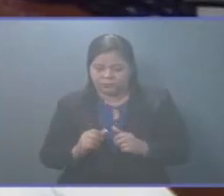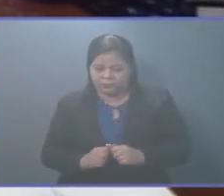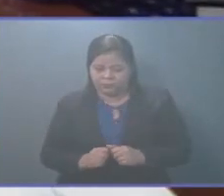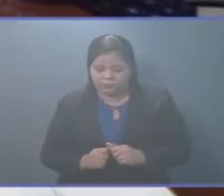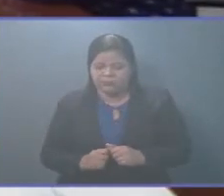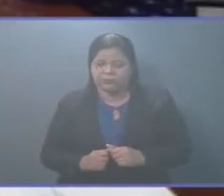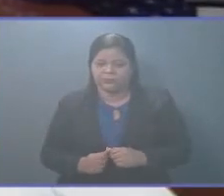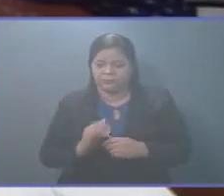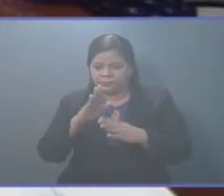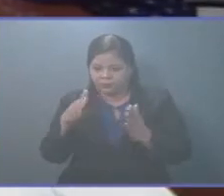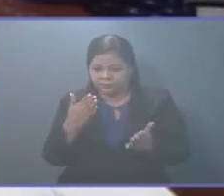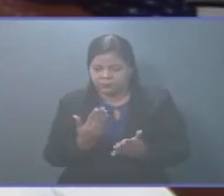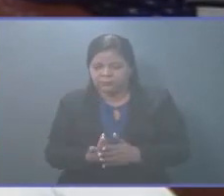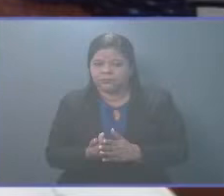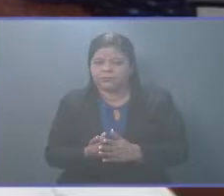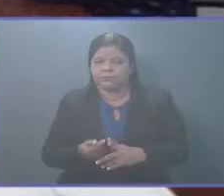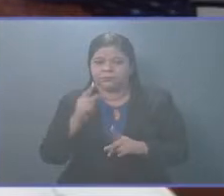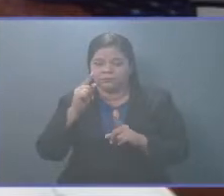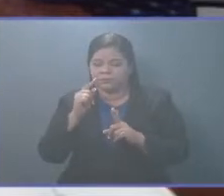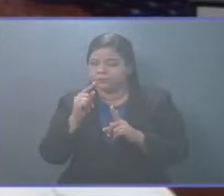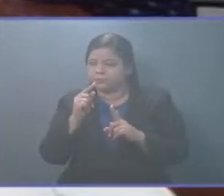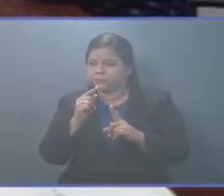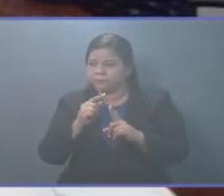y corazón